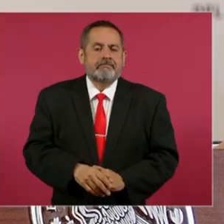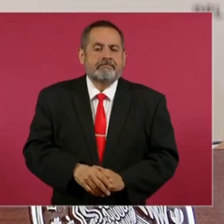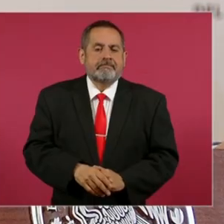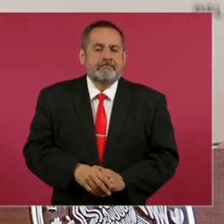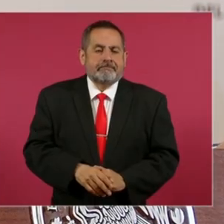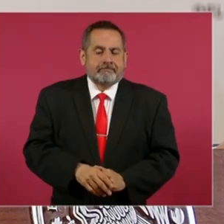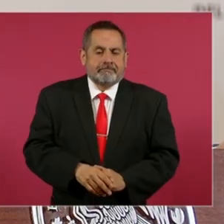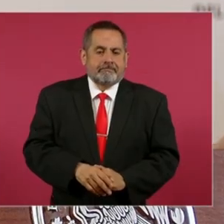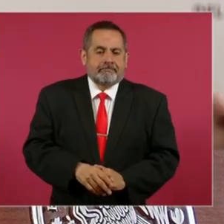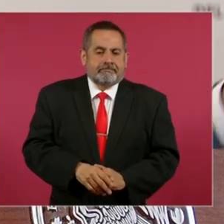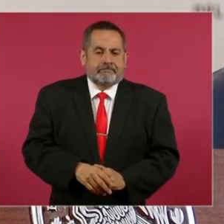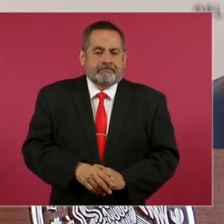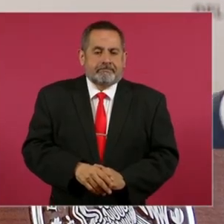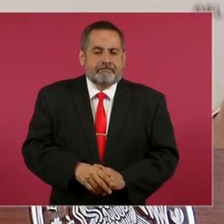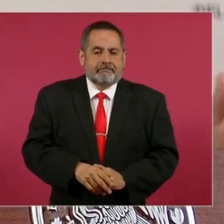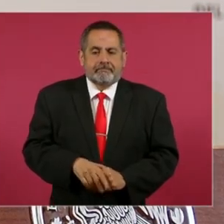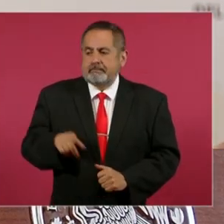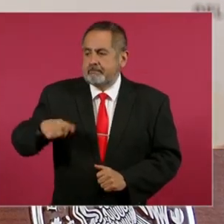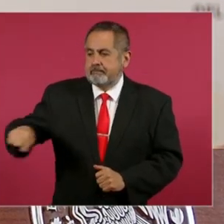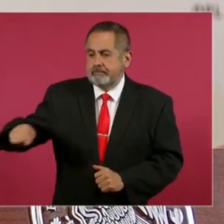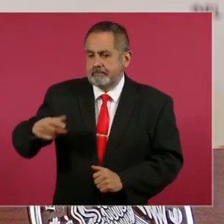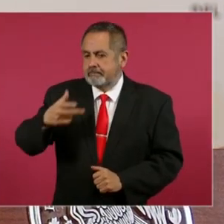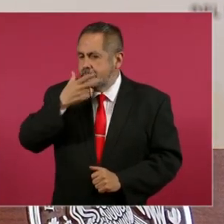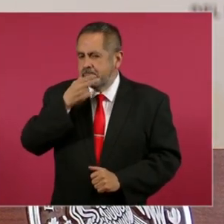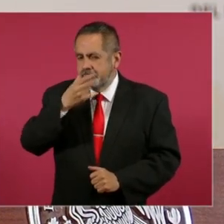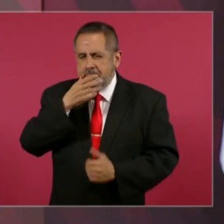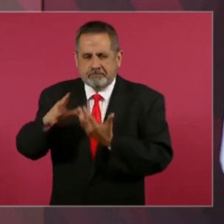que le dice a un migrante,